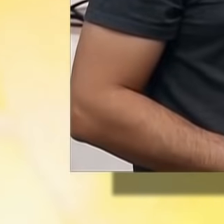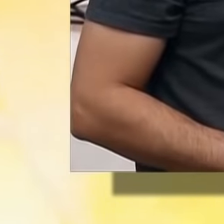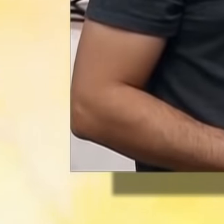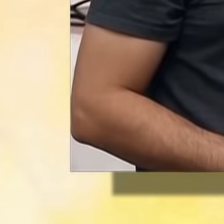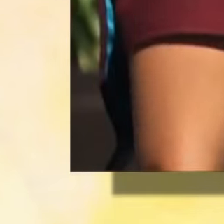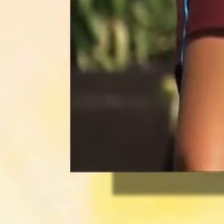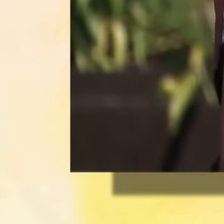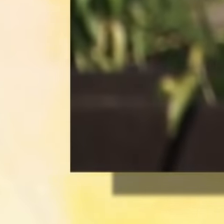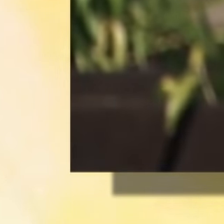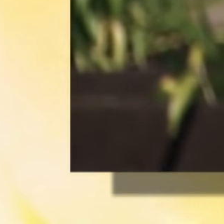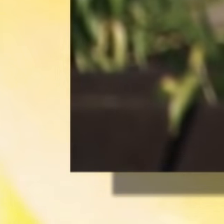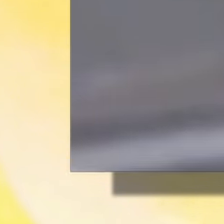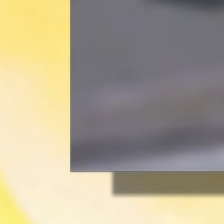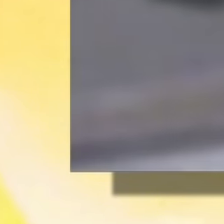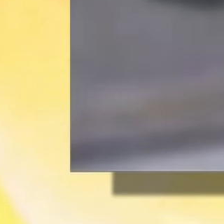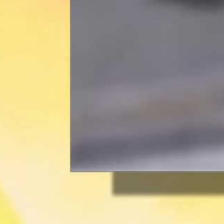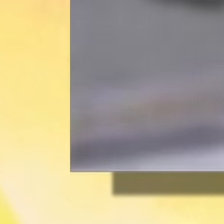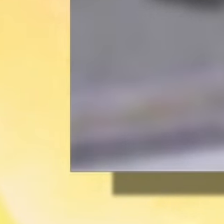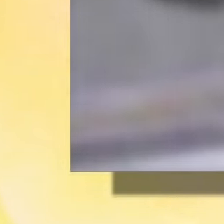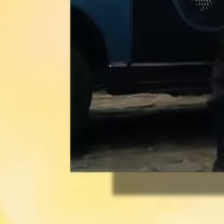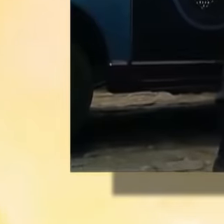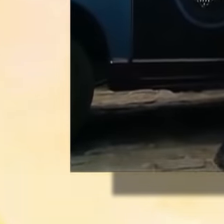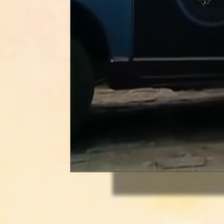Más de 13.000 policías en calle.